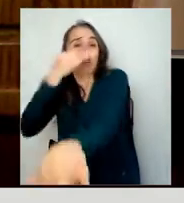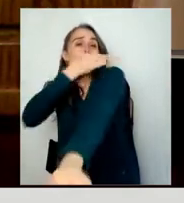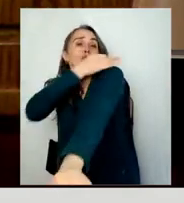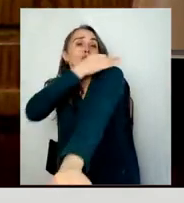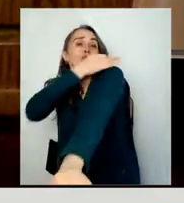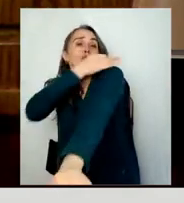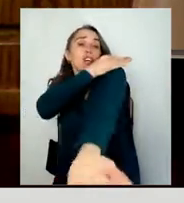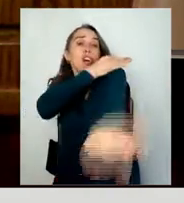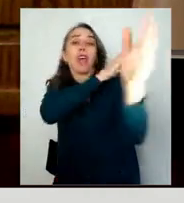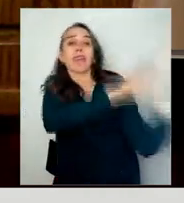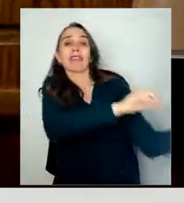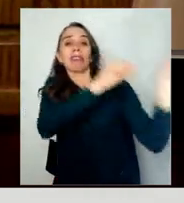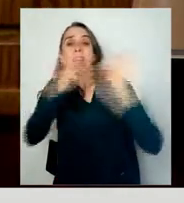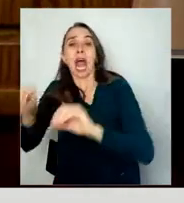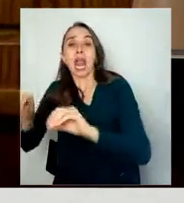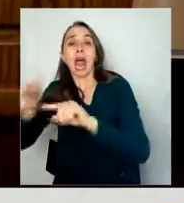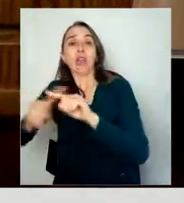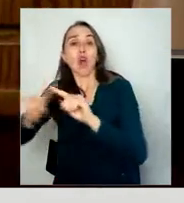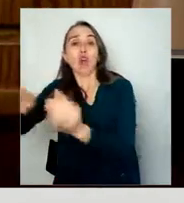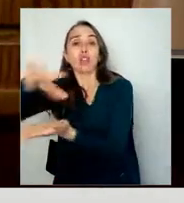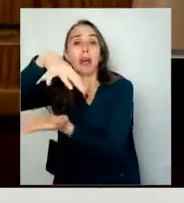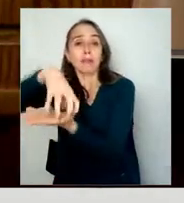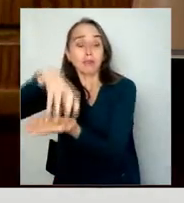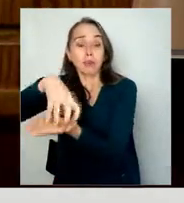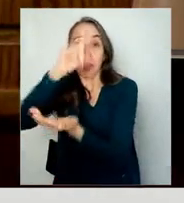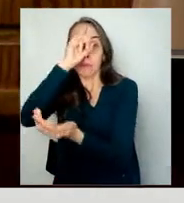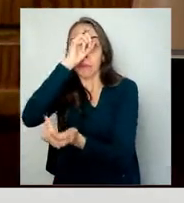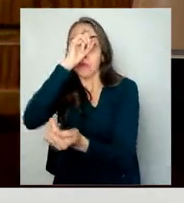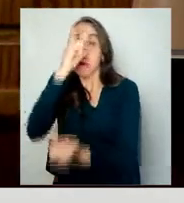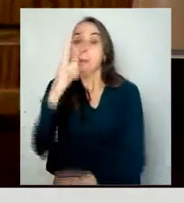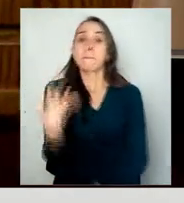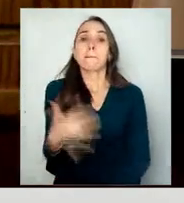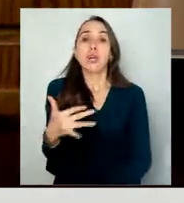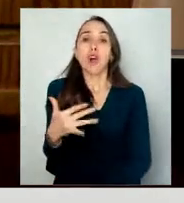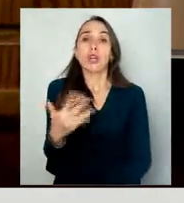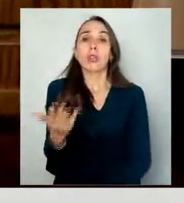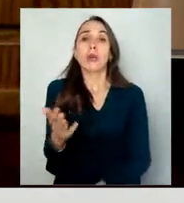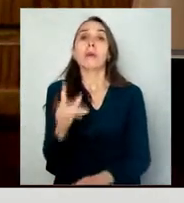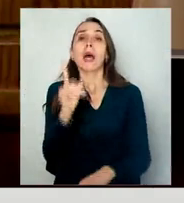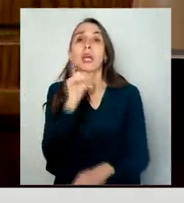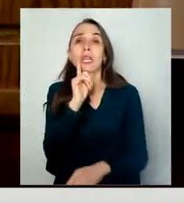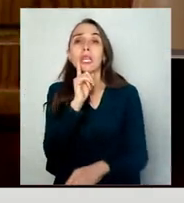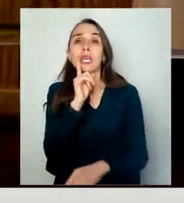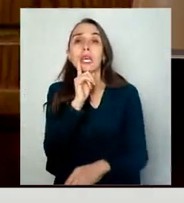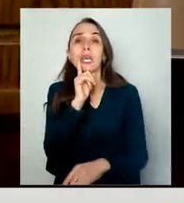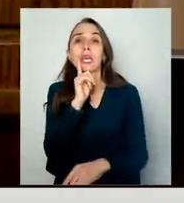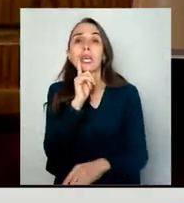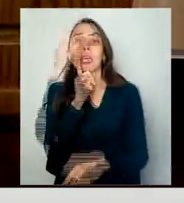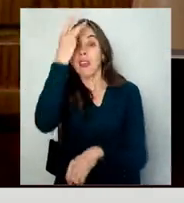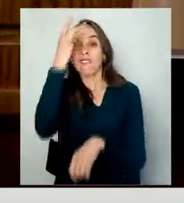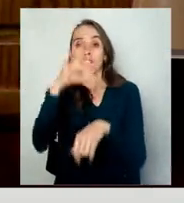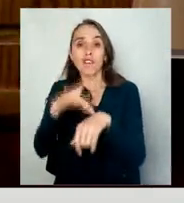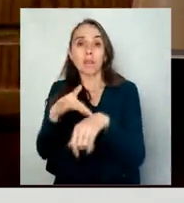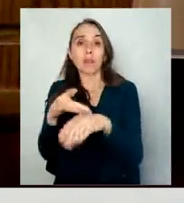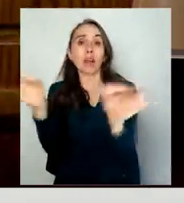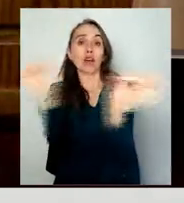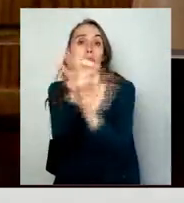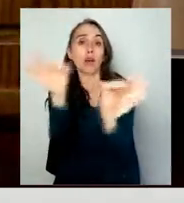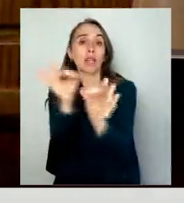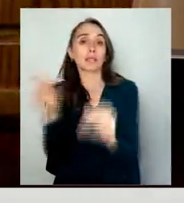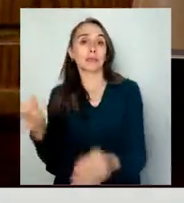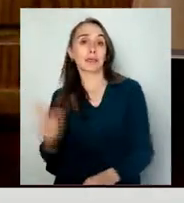se caracteriza Especialmente cuando vienen con una enfermedad de este tipo así que por favor